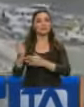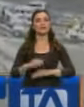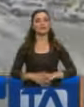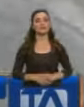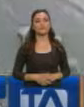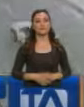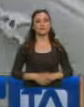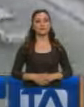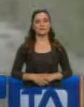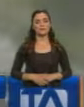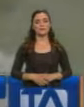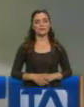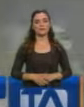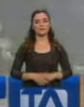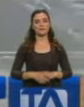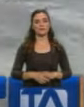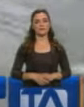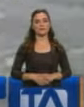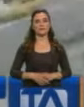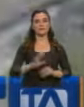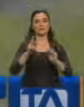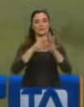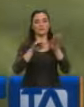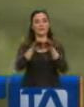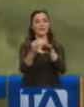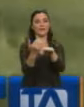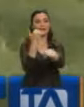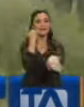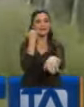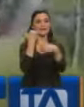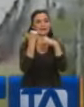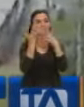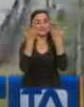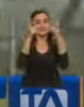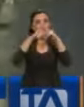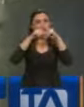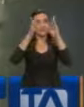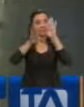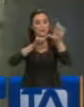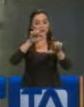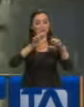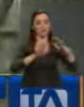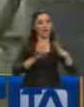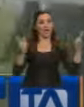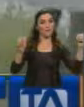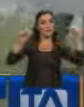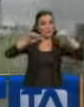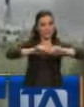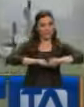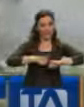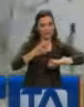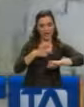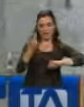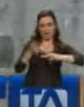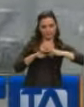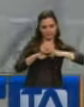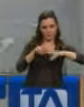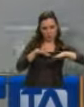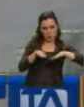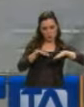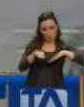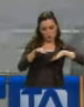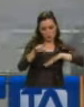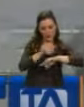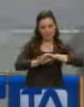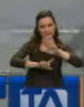7 de la mañana con 50 minutos. Aquí ya está activado el contraflujo. No lo olvide, para quienes suben de los valles, ya está activado desde las